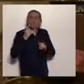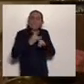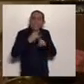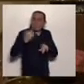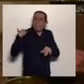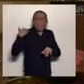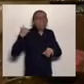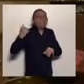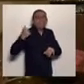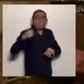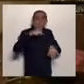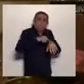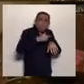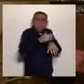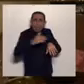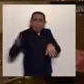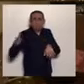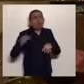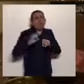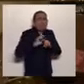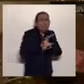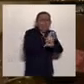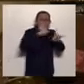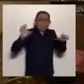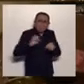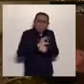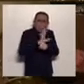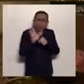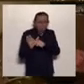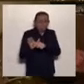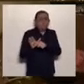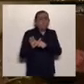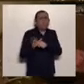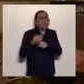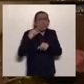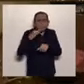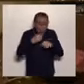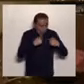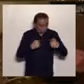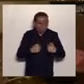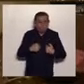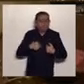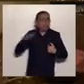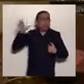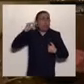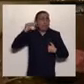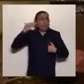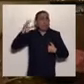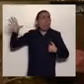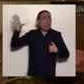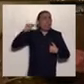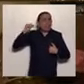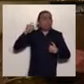nos llama. Sí, también en este tiempo de pandemia, de coronavirus, hay que ajustar el corazón y los oídos